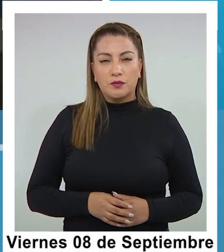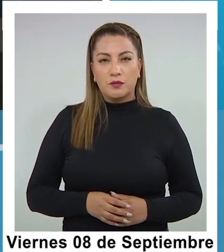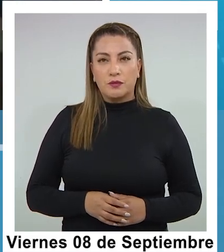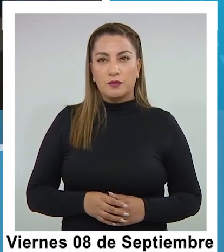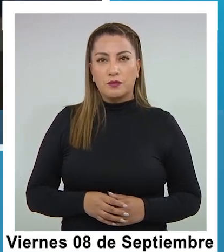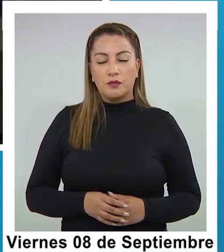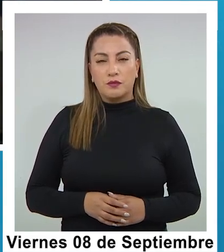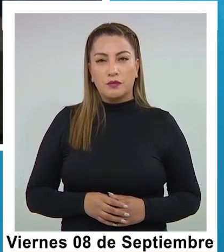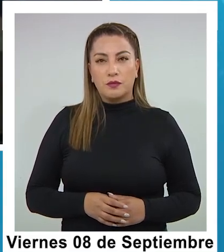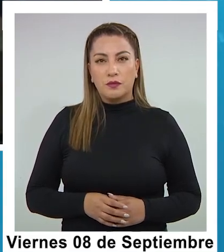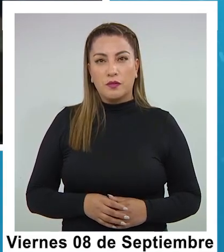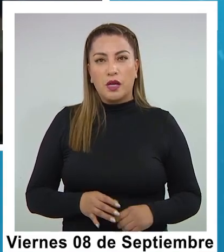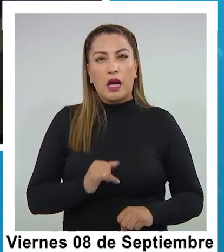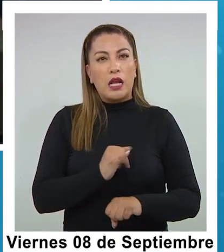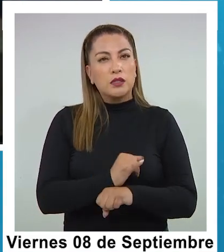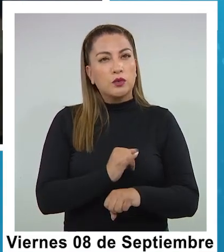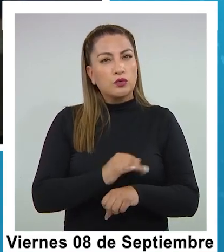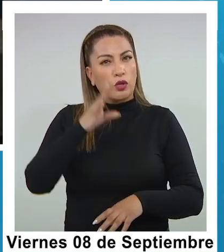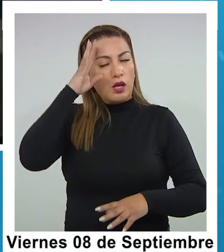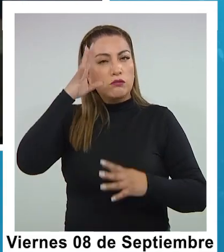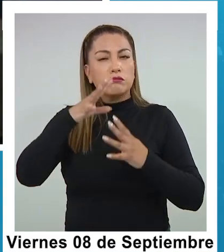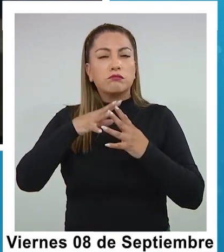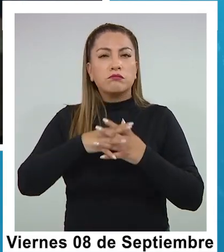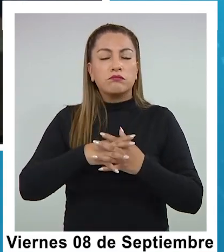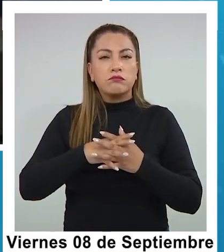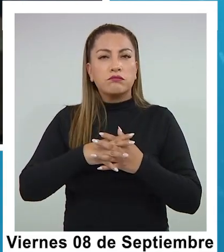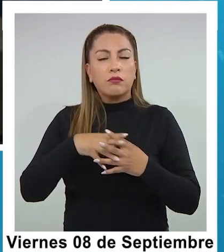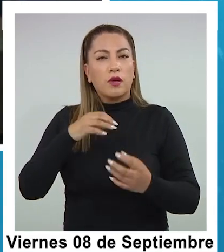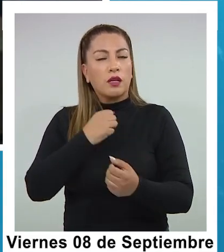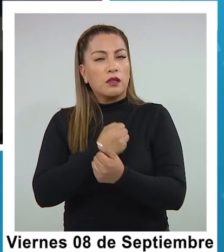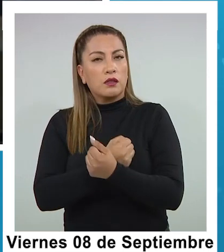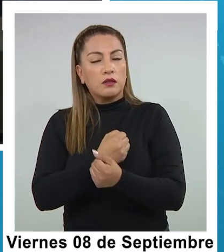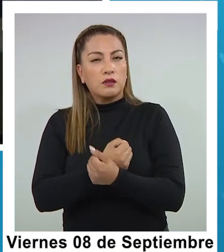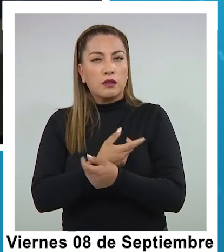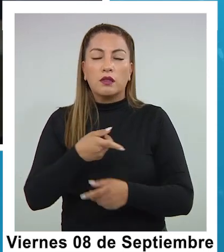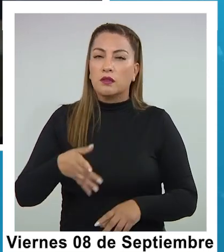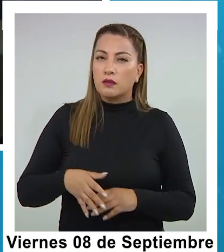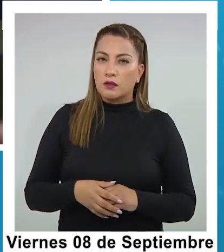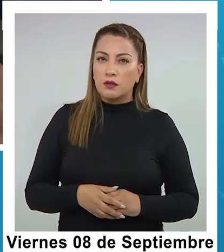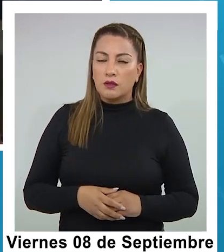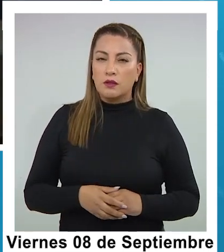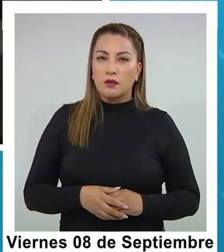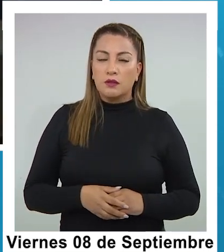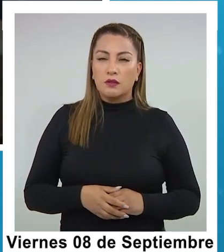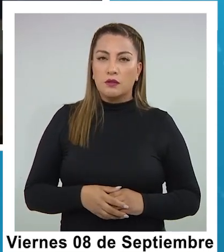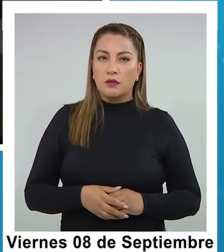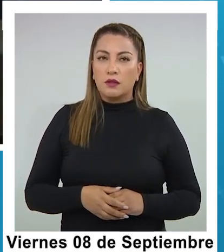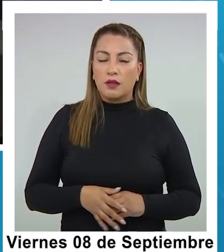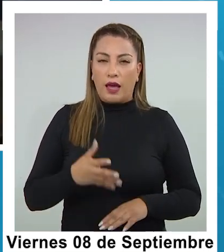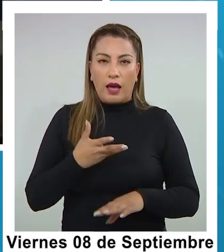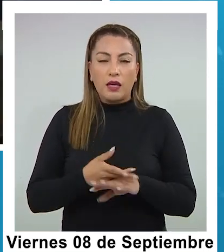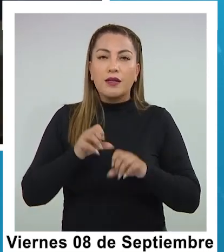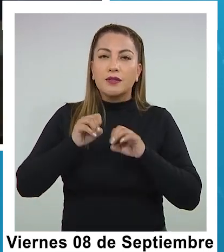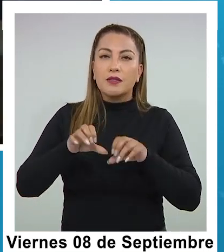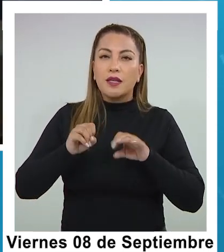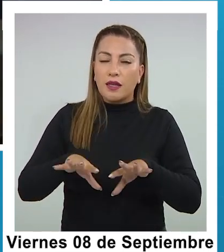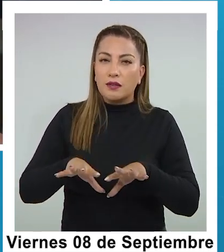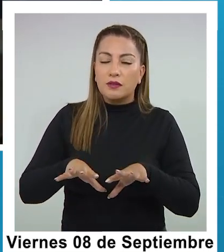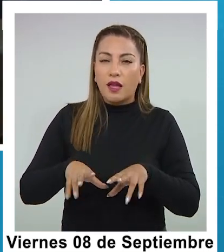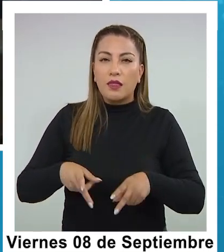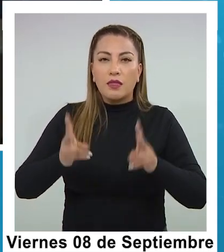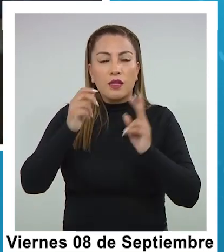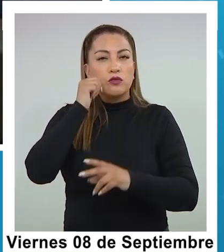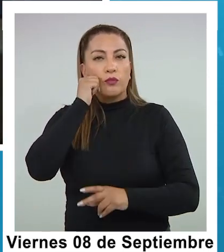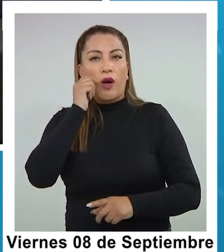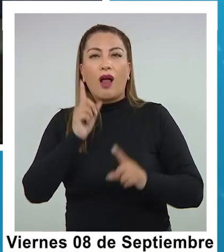las instituciones armadas, como te digo, no, en la medida que no tengan esta enseñanza en derechos humanos, en la medida que